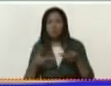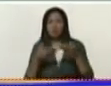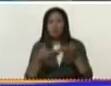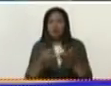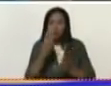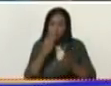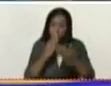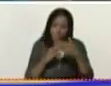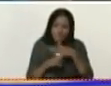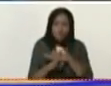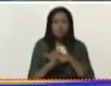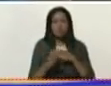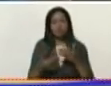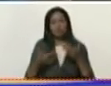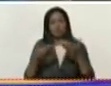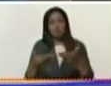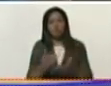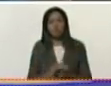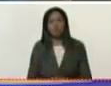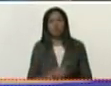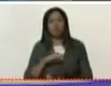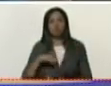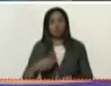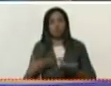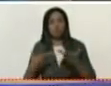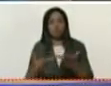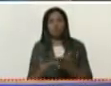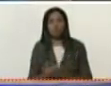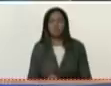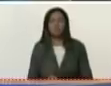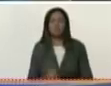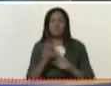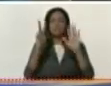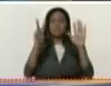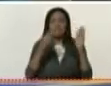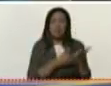humilde. Hemos entregado